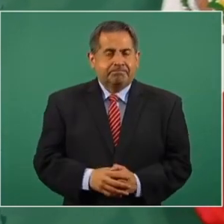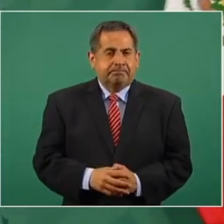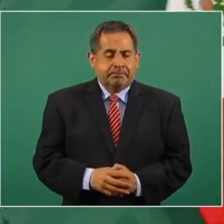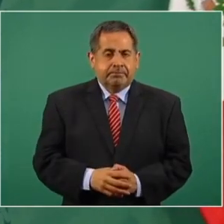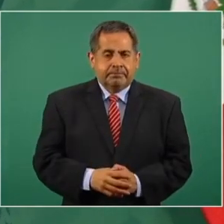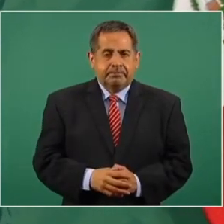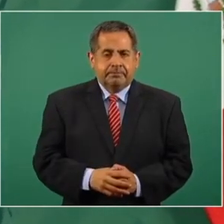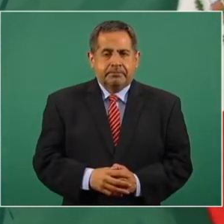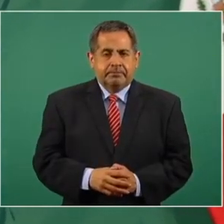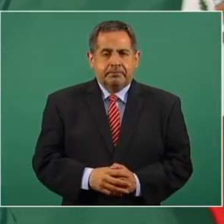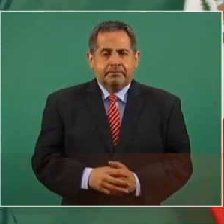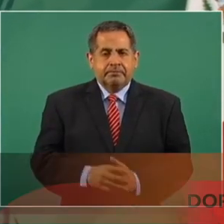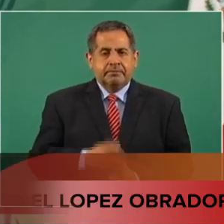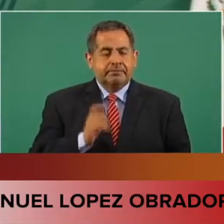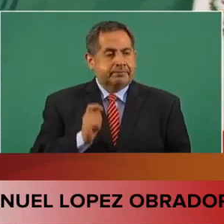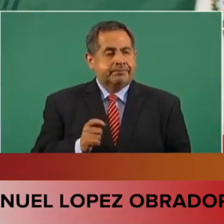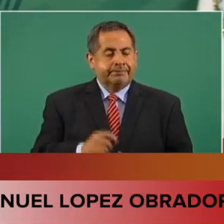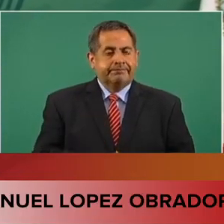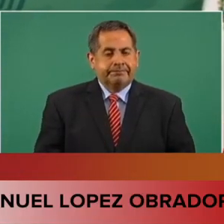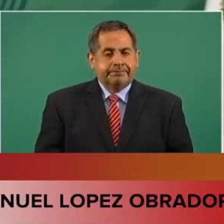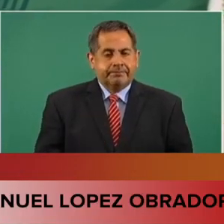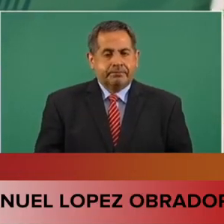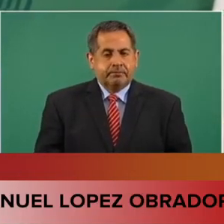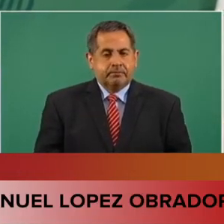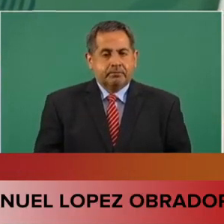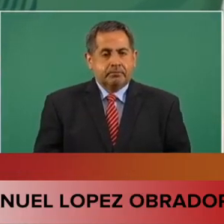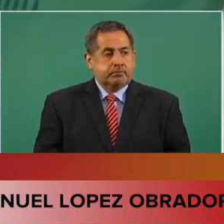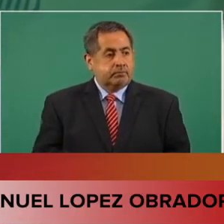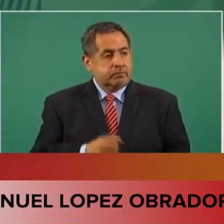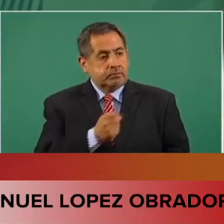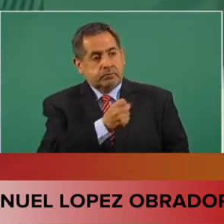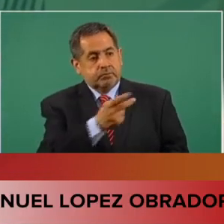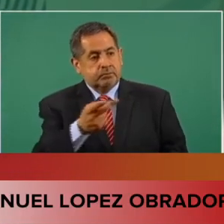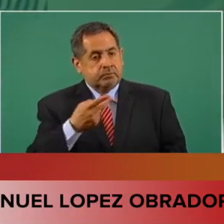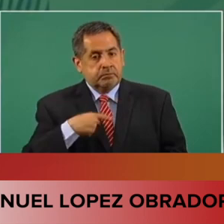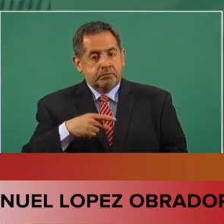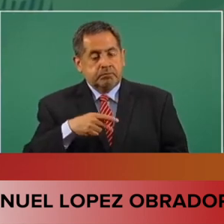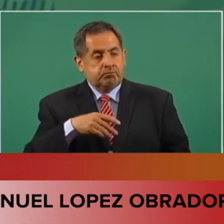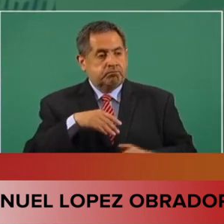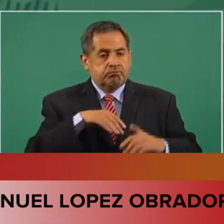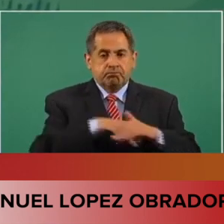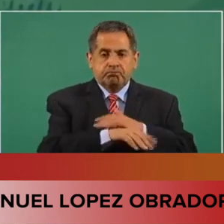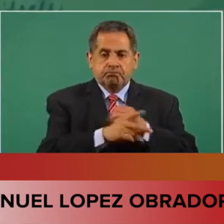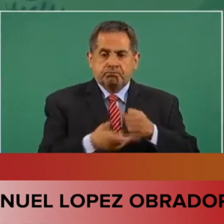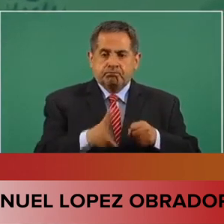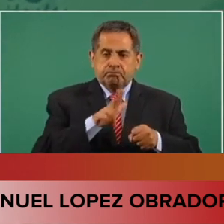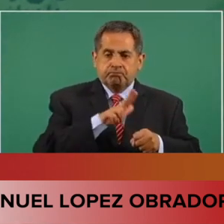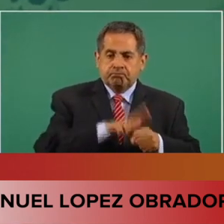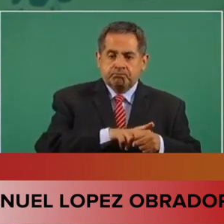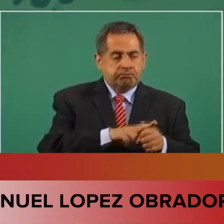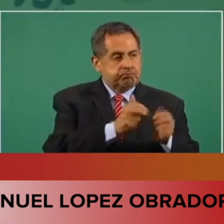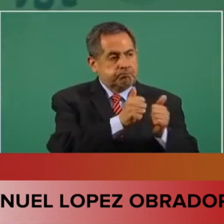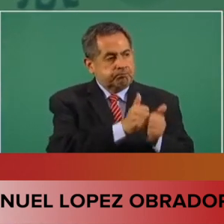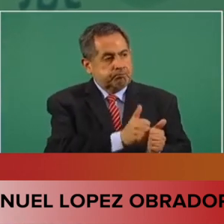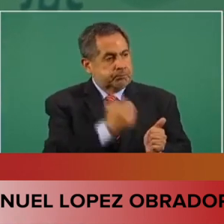Al estar internados mucho tiempo y